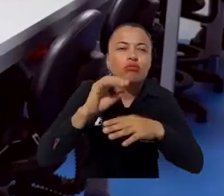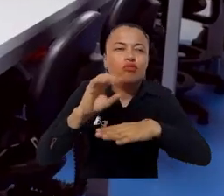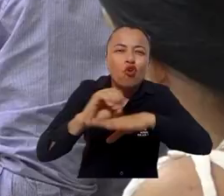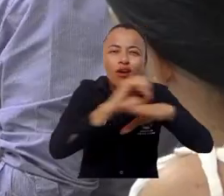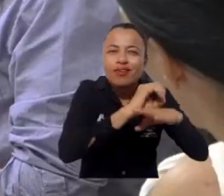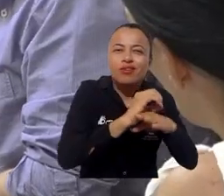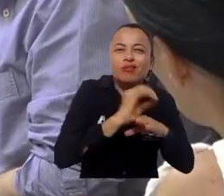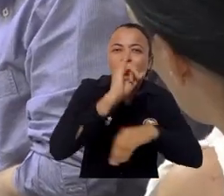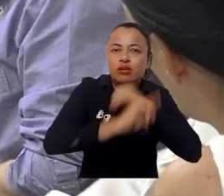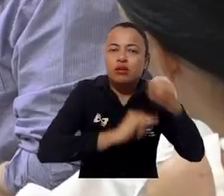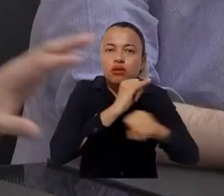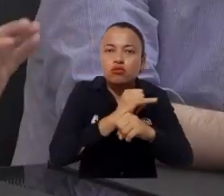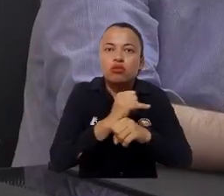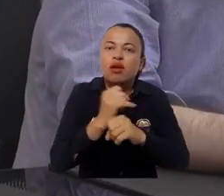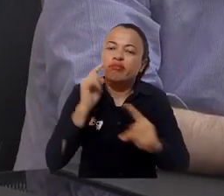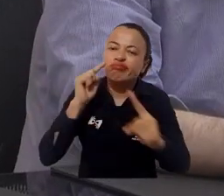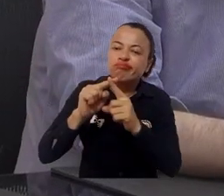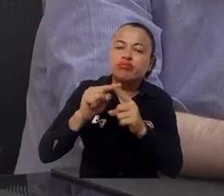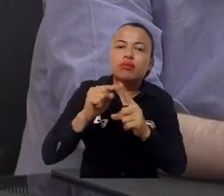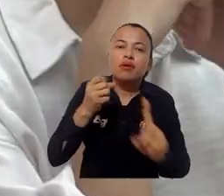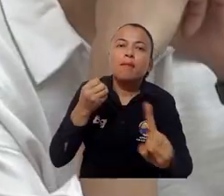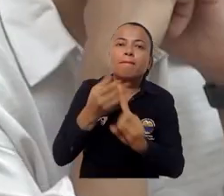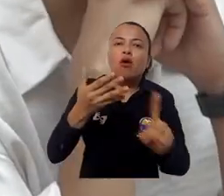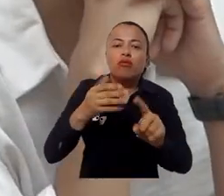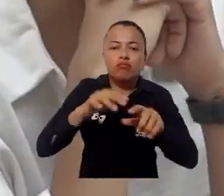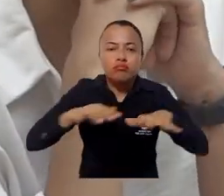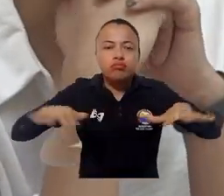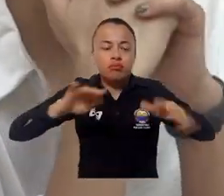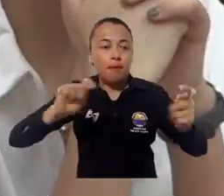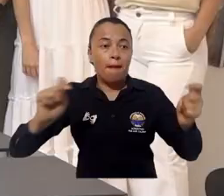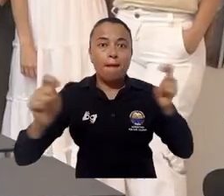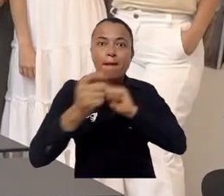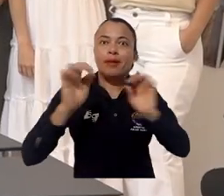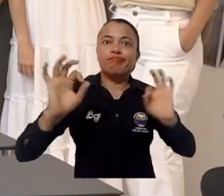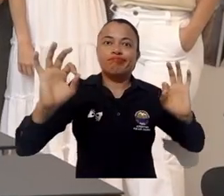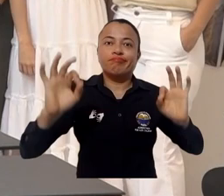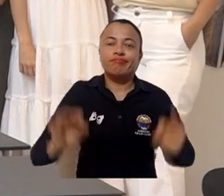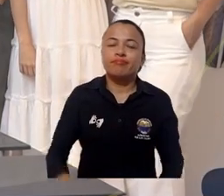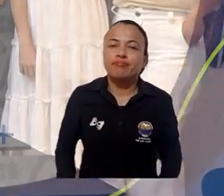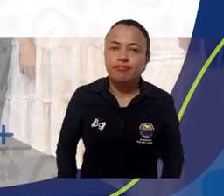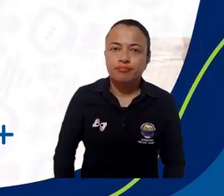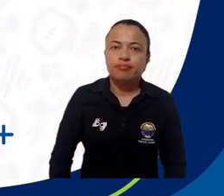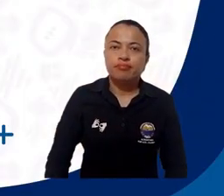y alianzas con organismos internacionales que conducen a la transformación positiva del